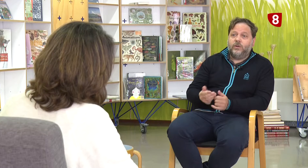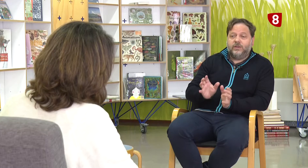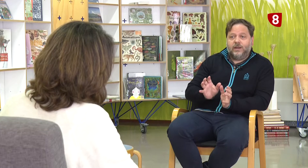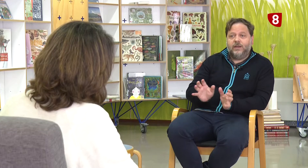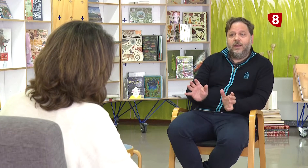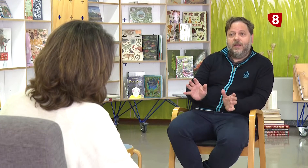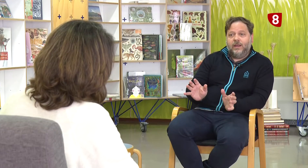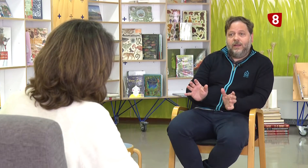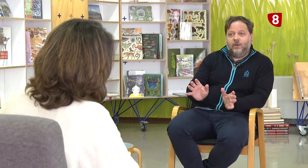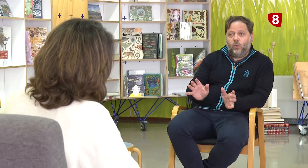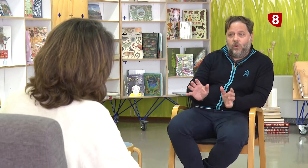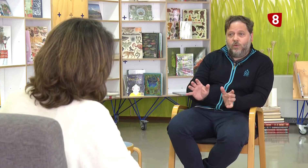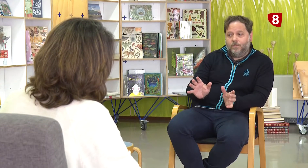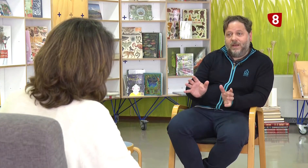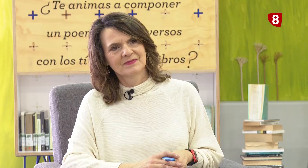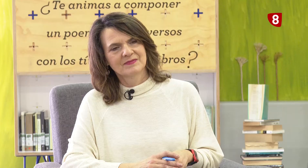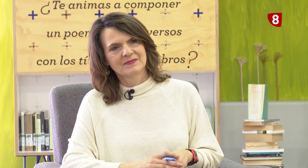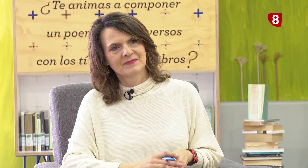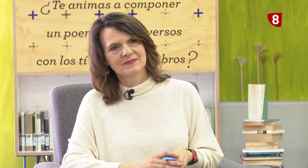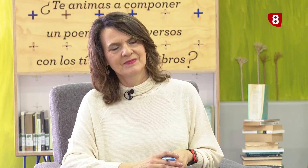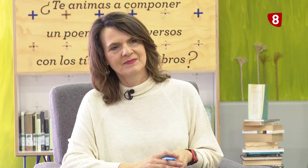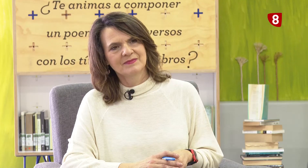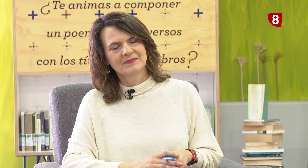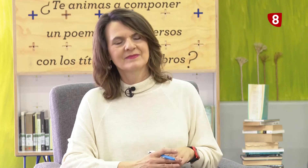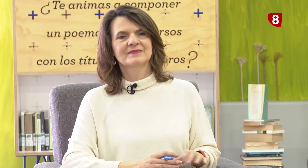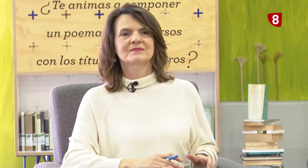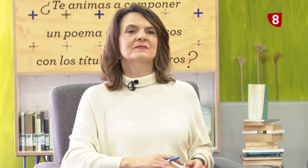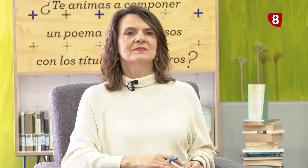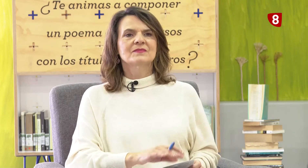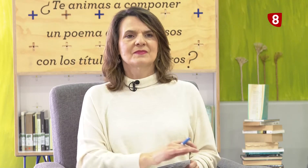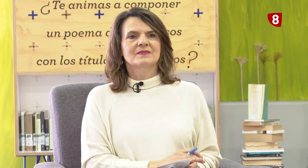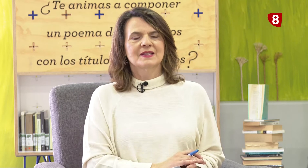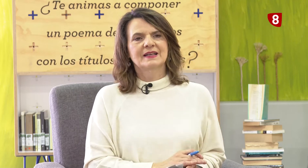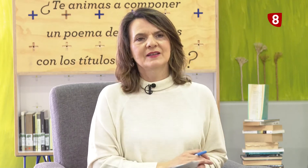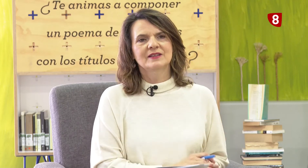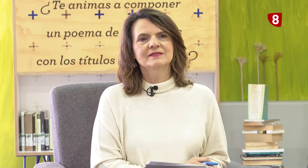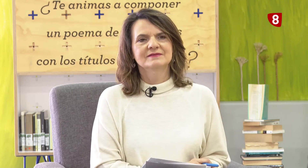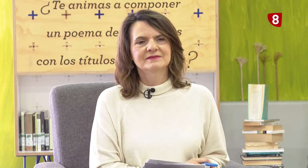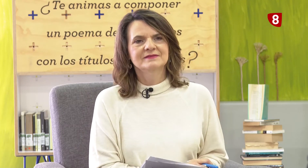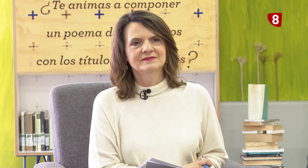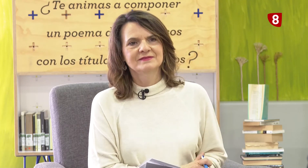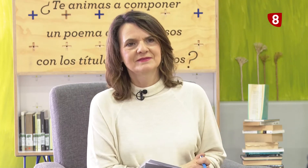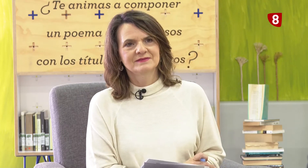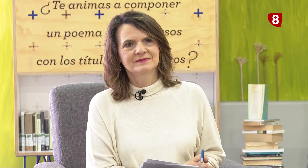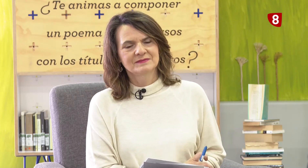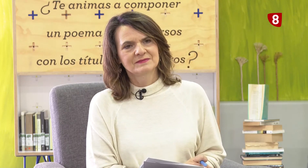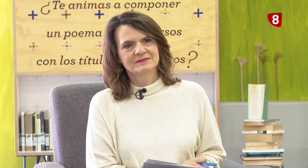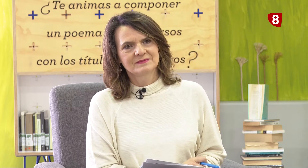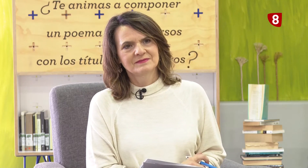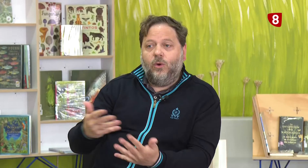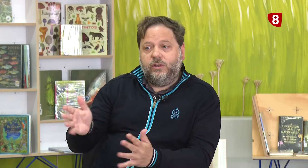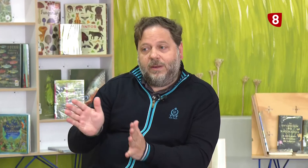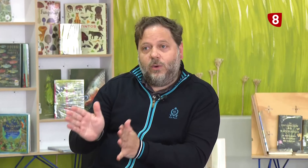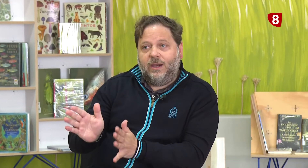ejecuto el signo entran en en juego más valores para darle precisamente esa excepción a la que tú dices y enfatizar un